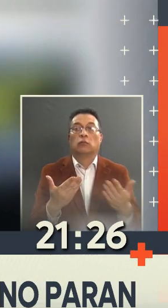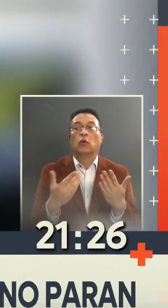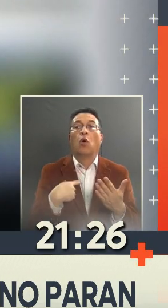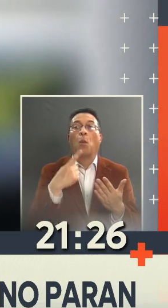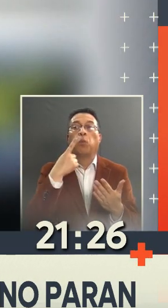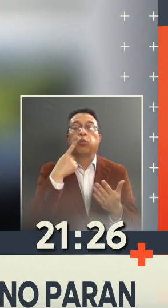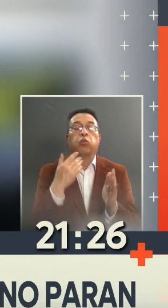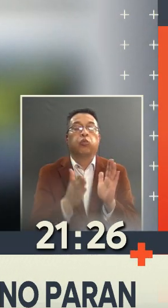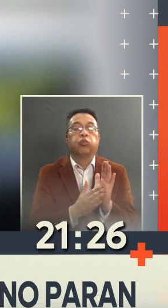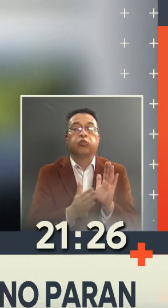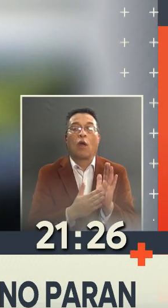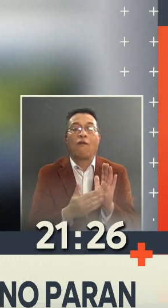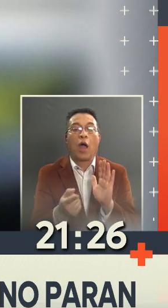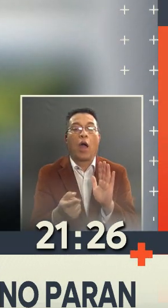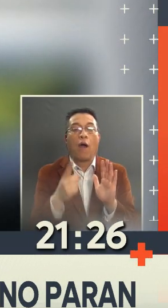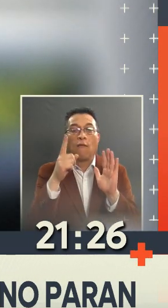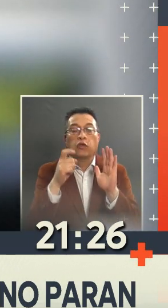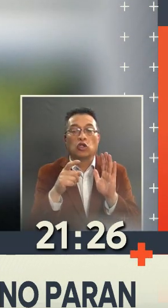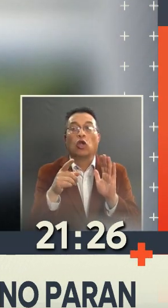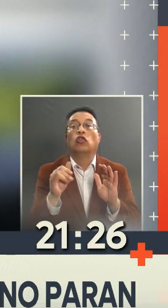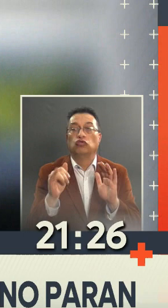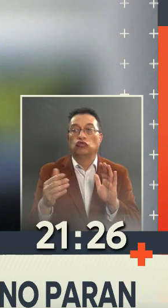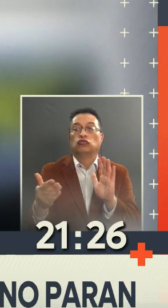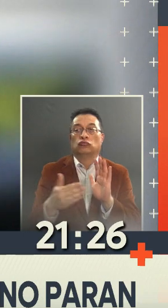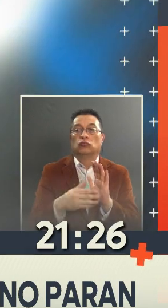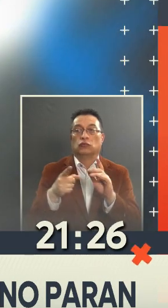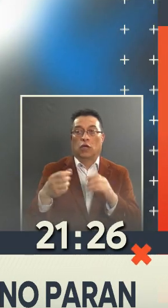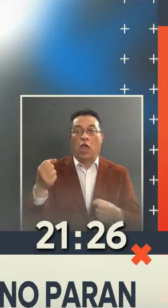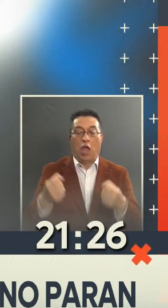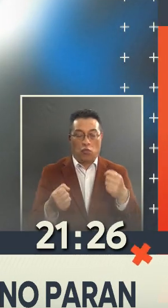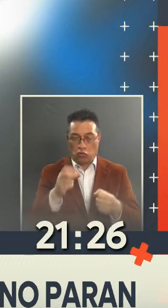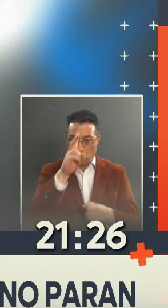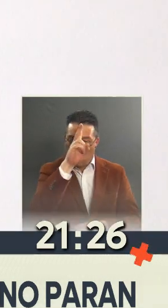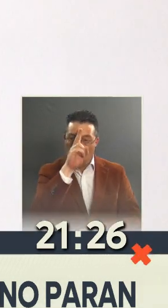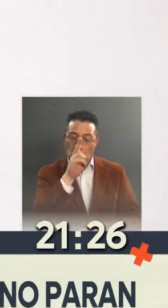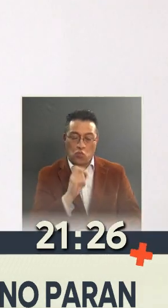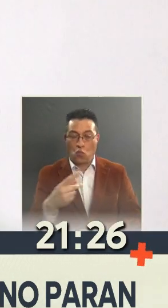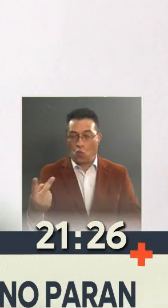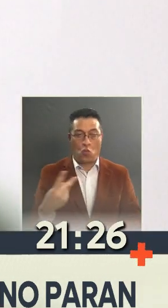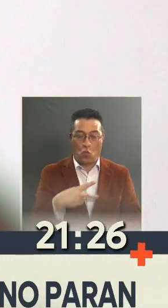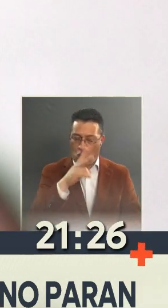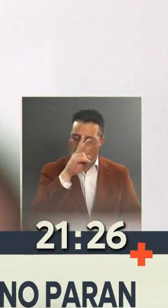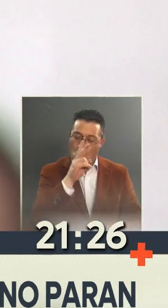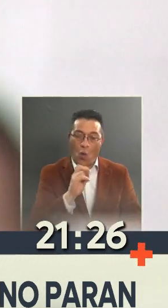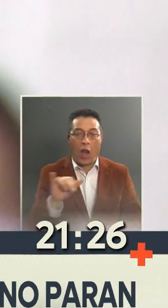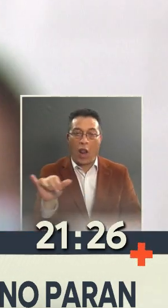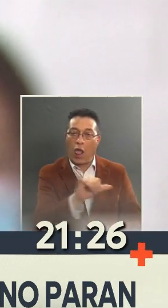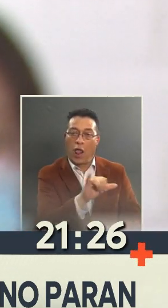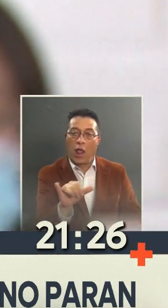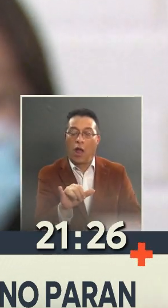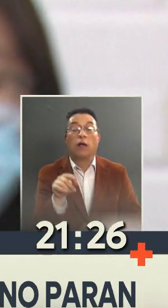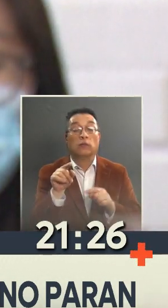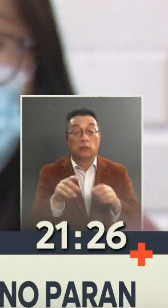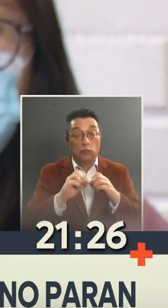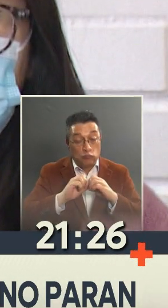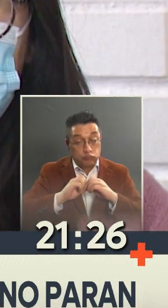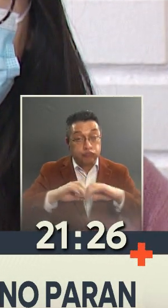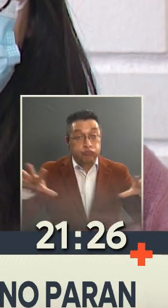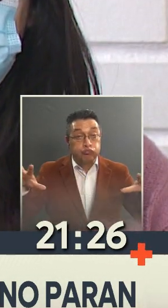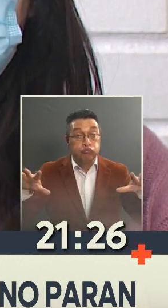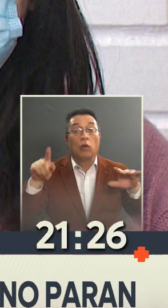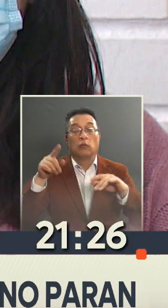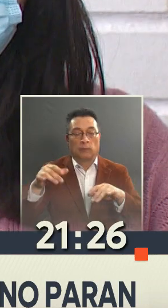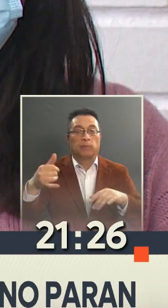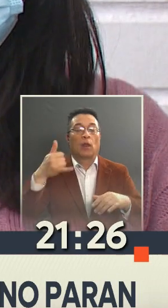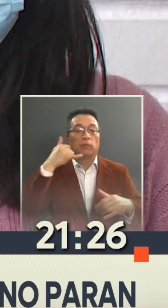fotográfica. Nos dimos cuenta que efectivamente era un auto exactamente igual al de nosotras. Después de que su caso se hiciera público, las llamadas de